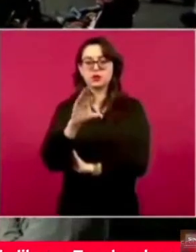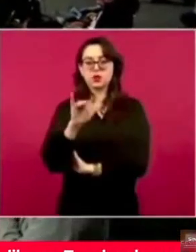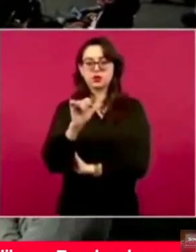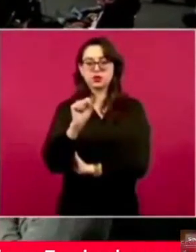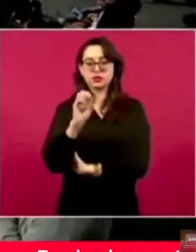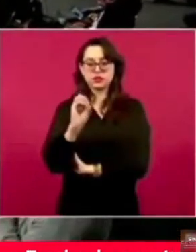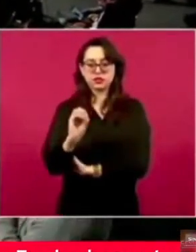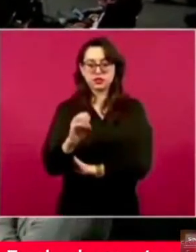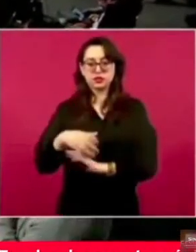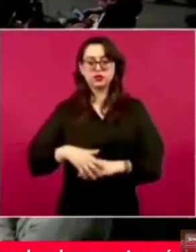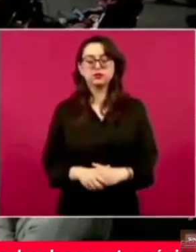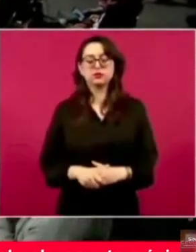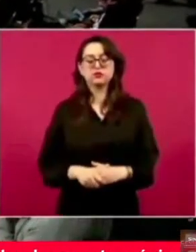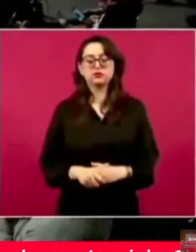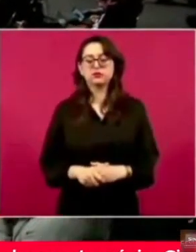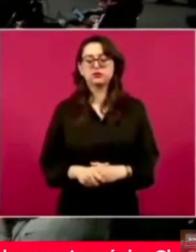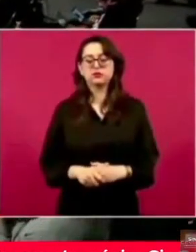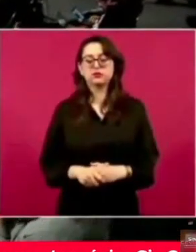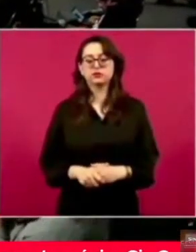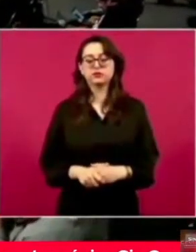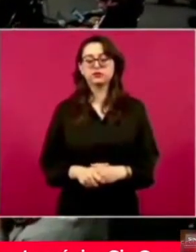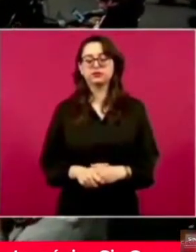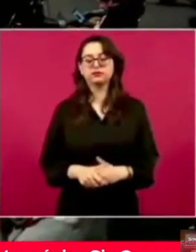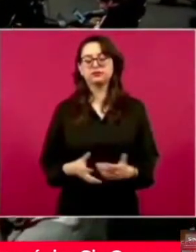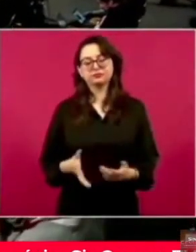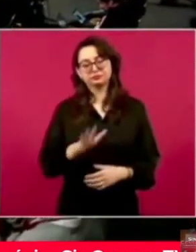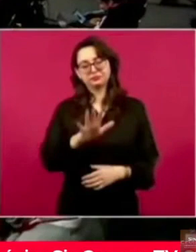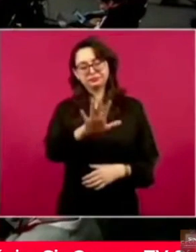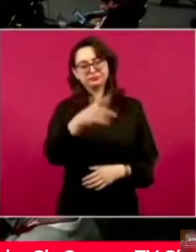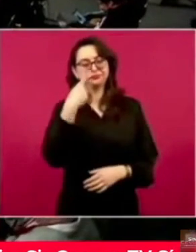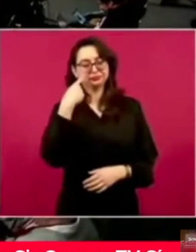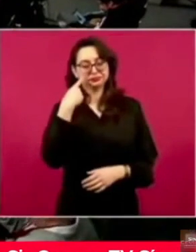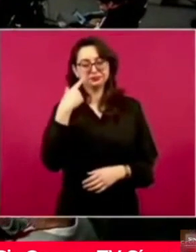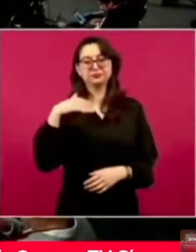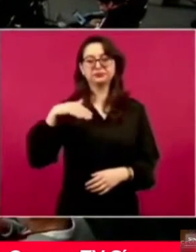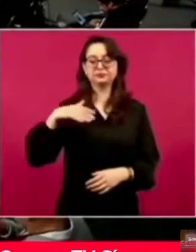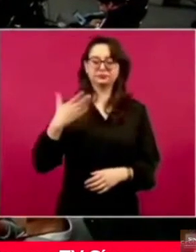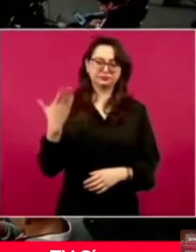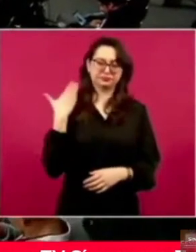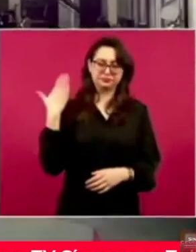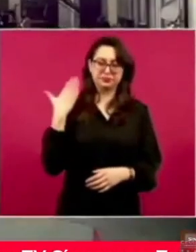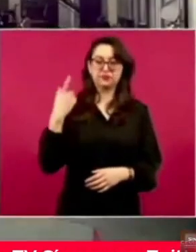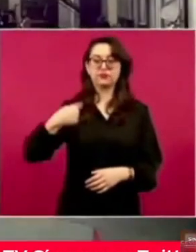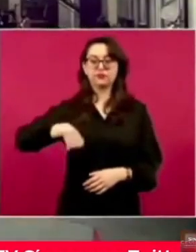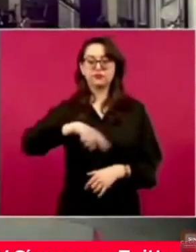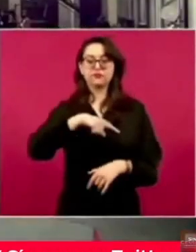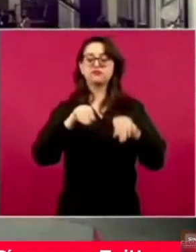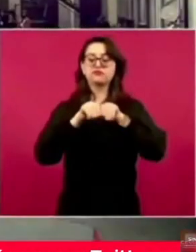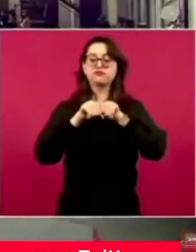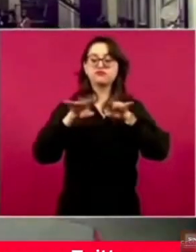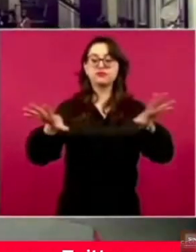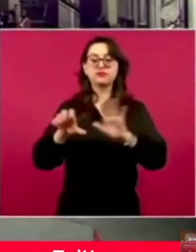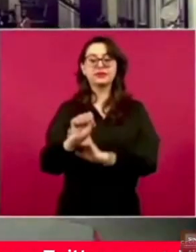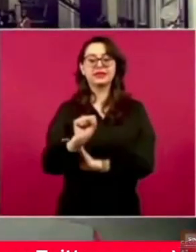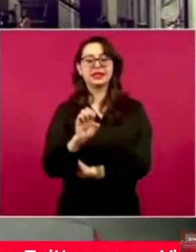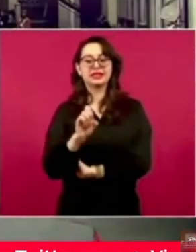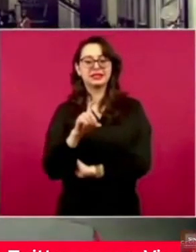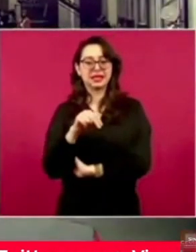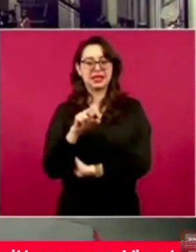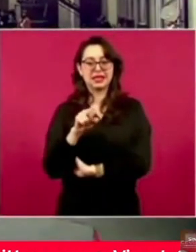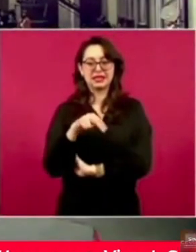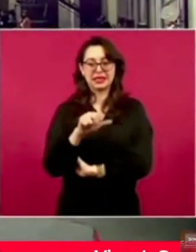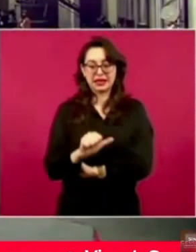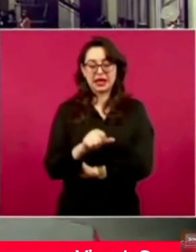Para regresar sobre un tema, recientemente hemos publicado reportajes que muestran que la Sedena ha utilizado el